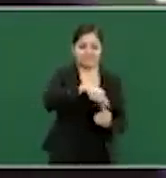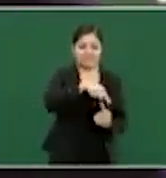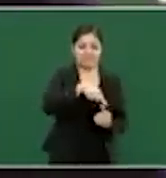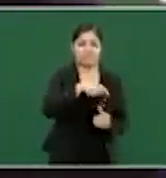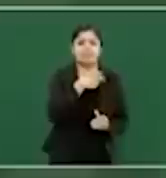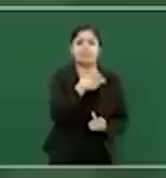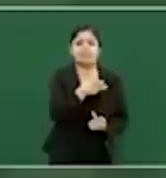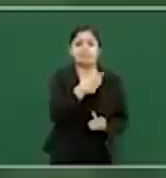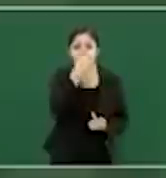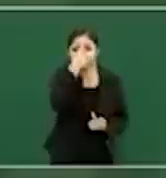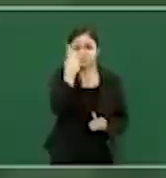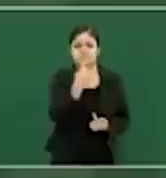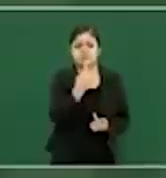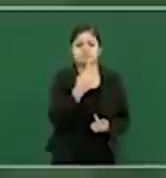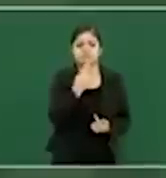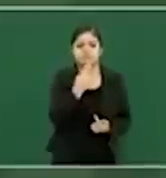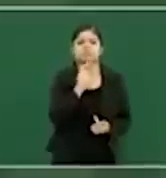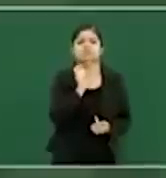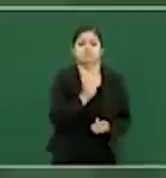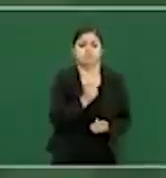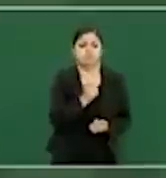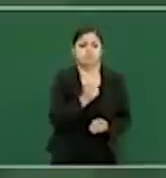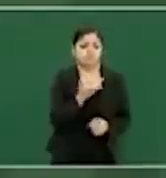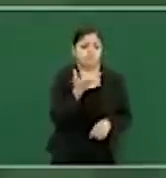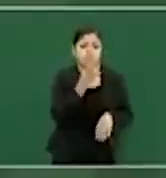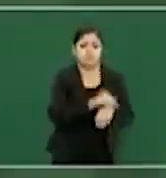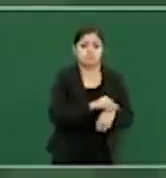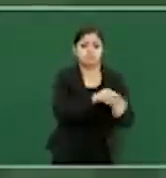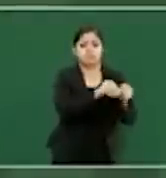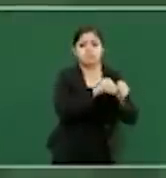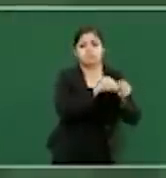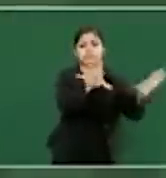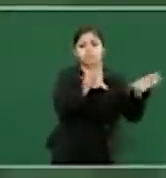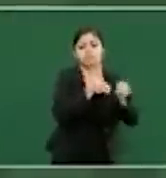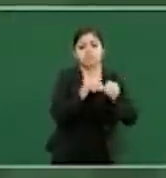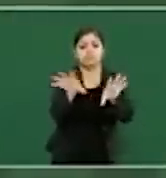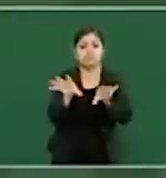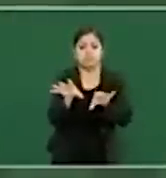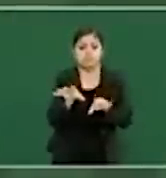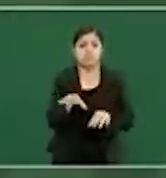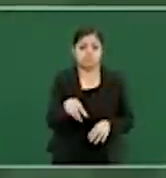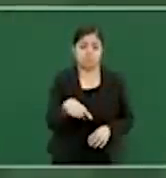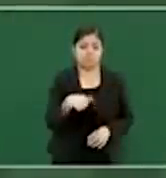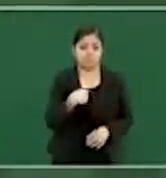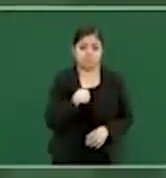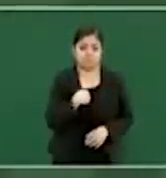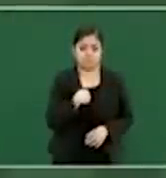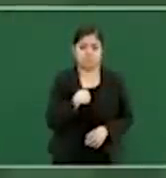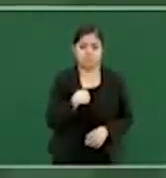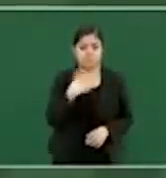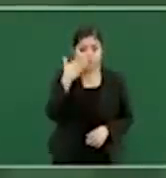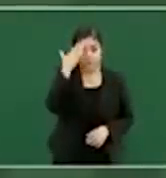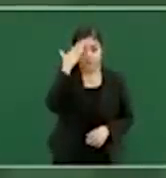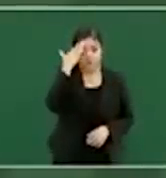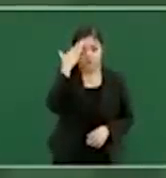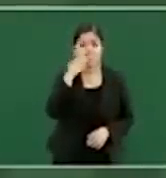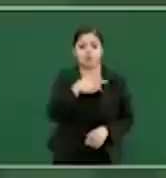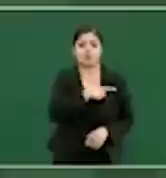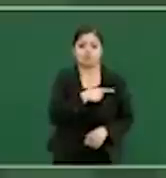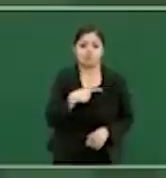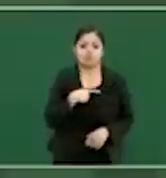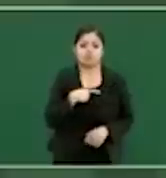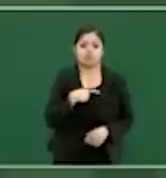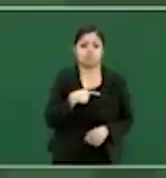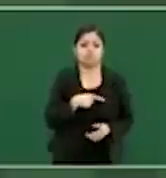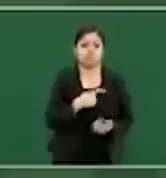permitir el derecho de réplica. O sea, la autoridad tiene también el derecho, ¿sí?,